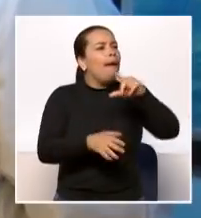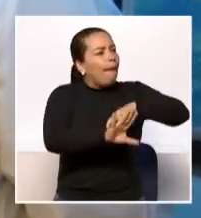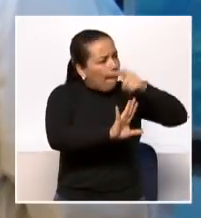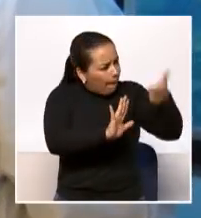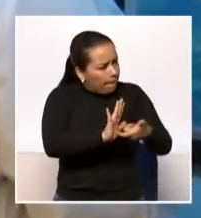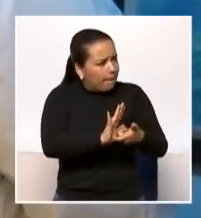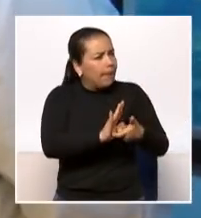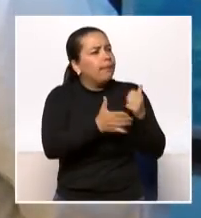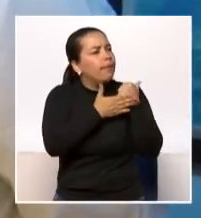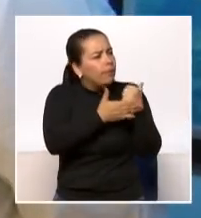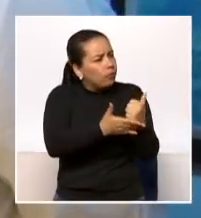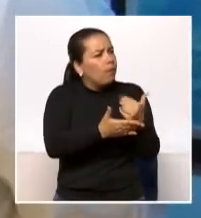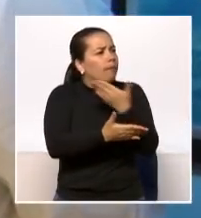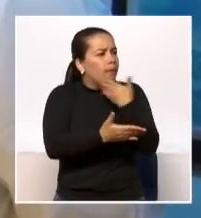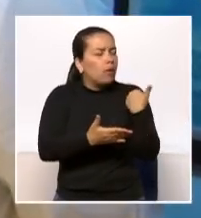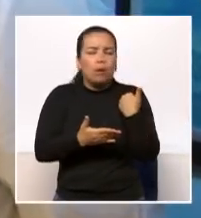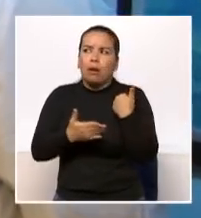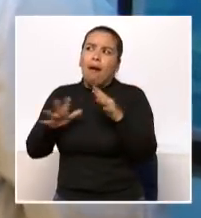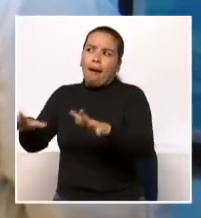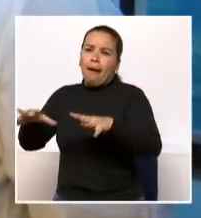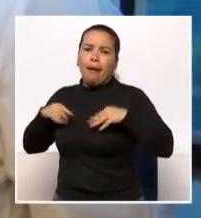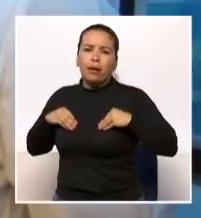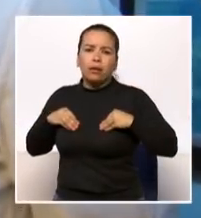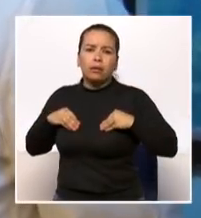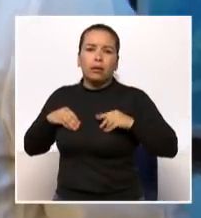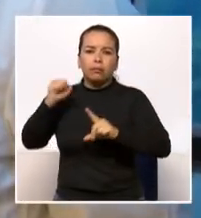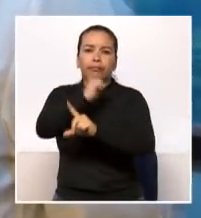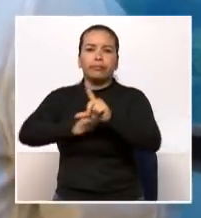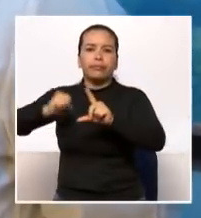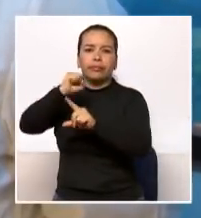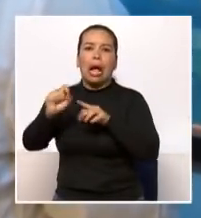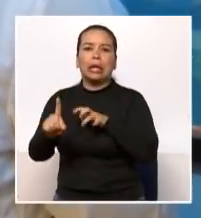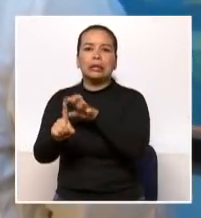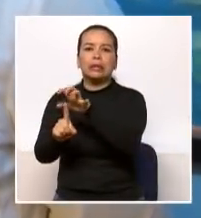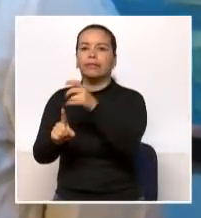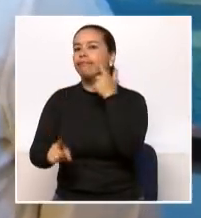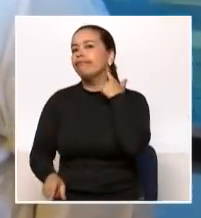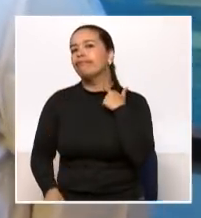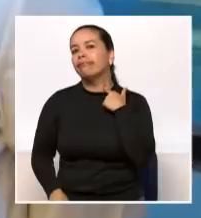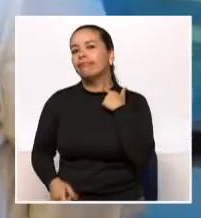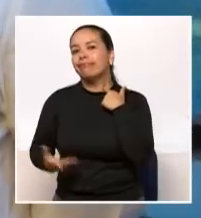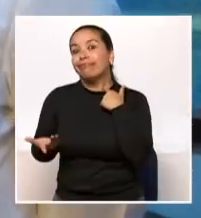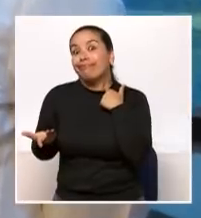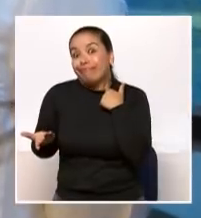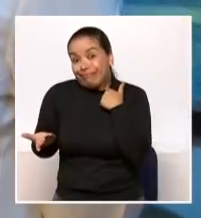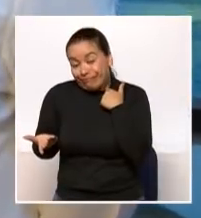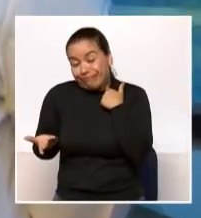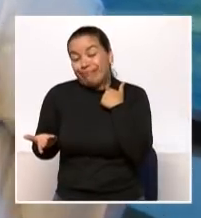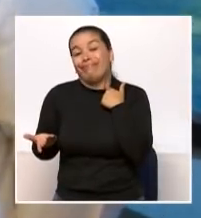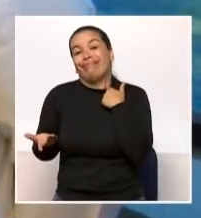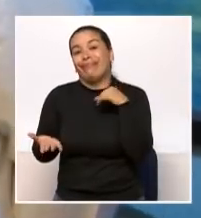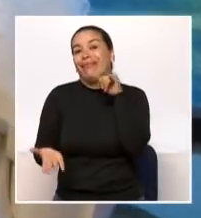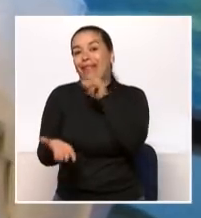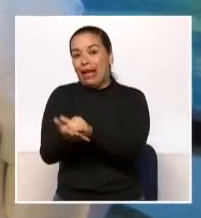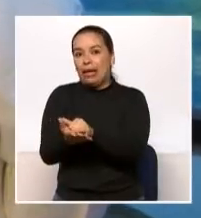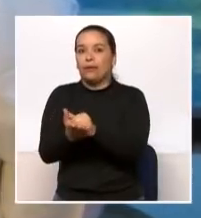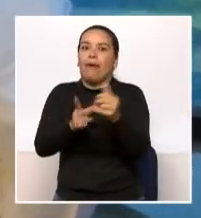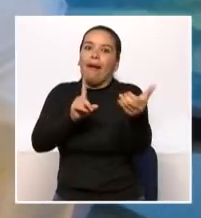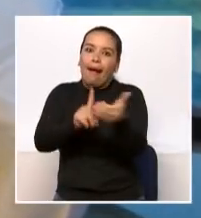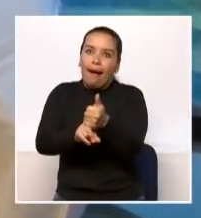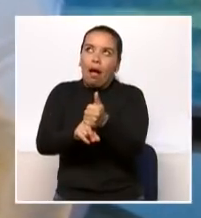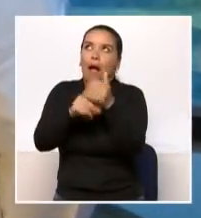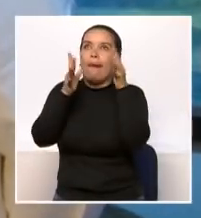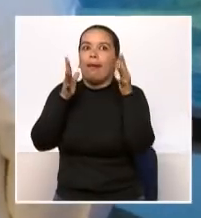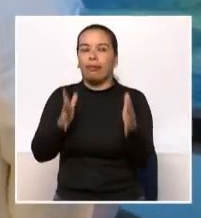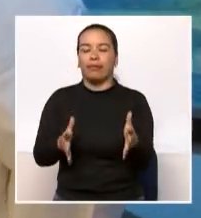completa, es por su bien. Finalmente se hizo la ecografía completa y el cáncer lo tenía en la tiroides. A eso es lo que queremos nosotros que lleguemos.